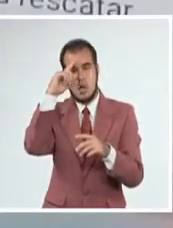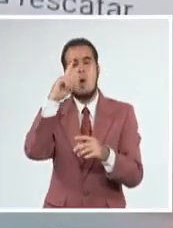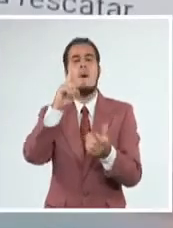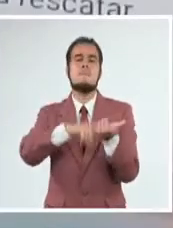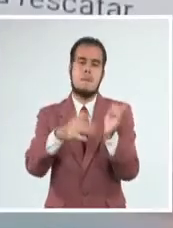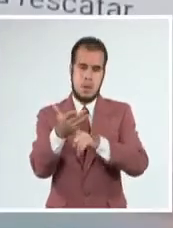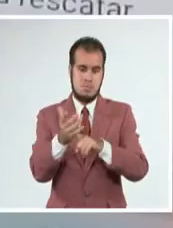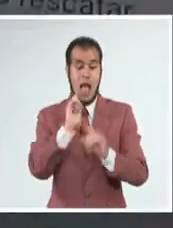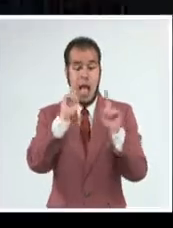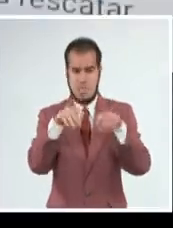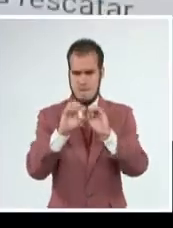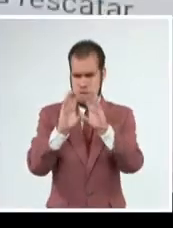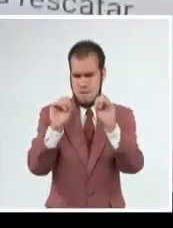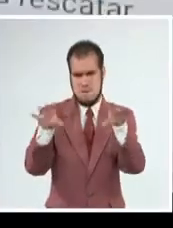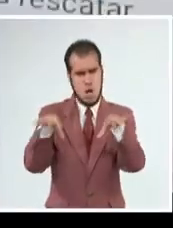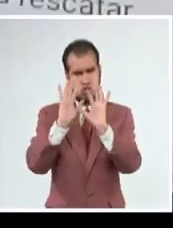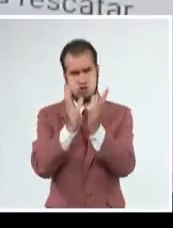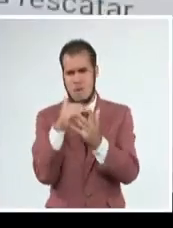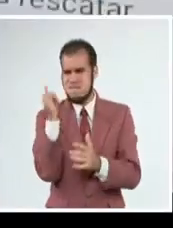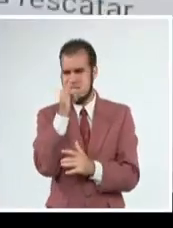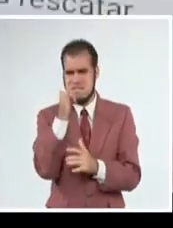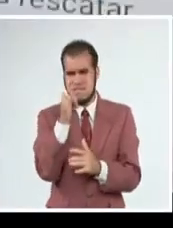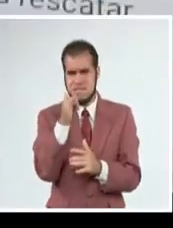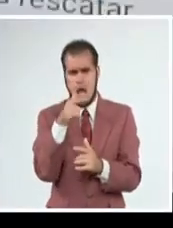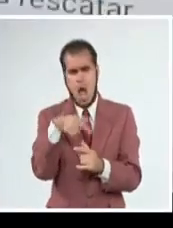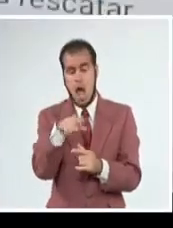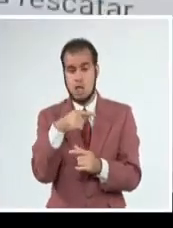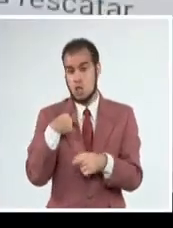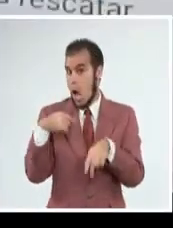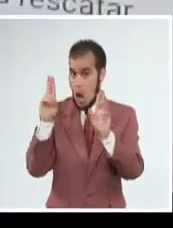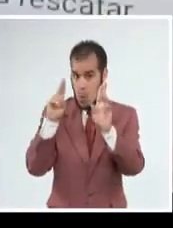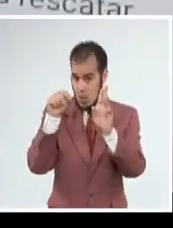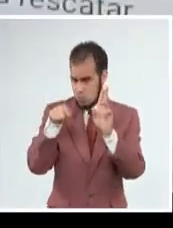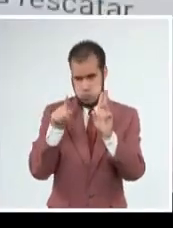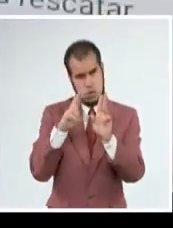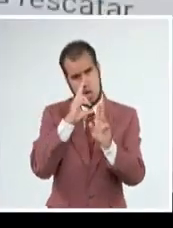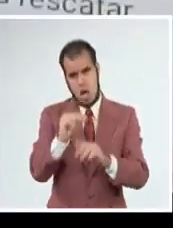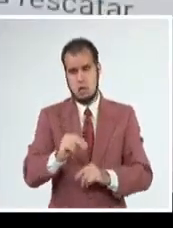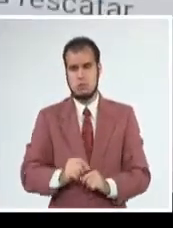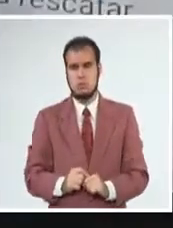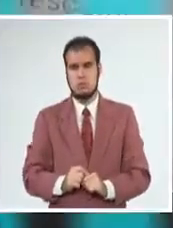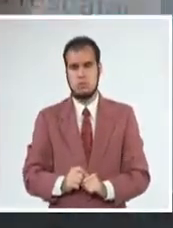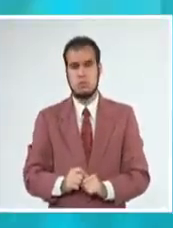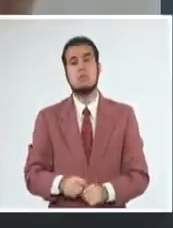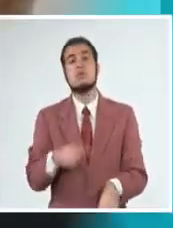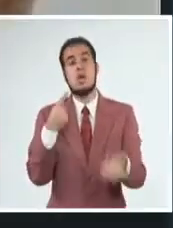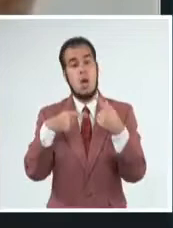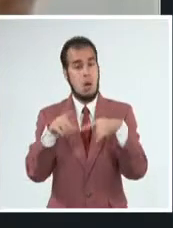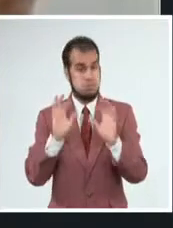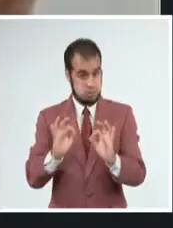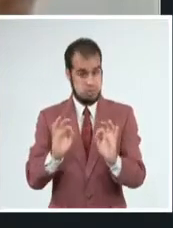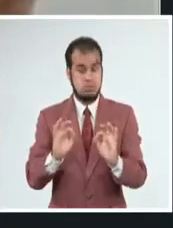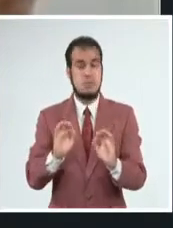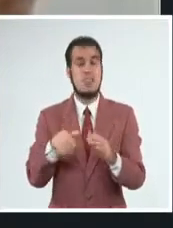videos y chat que estoy en desacuerdo con esas cosas. Y hoy, 14 de julio,